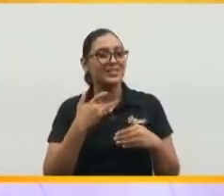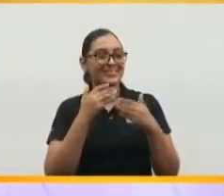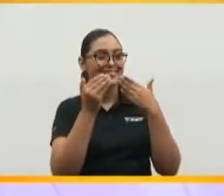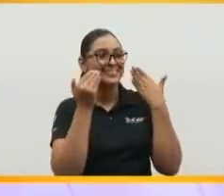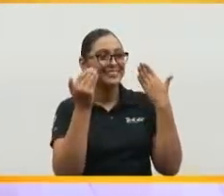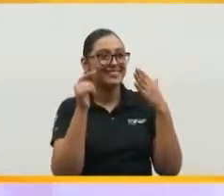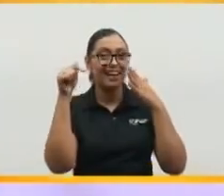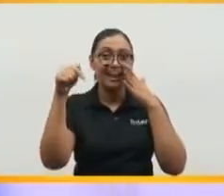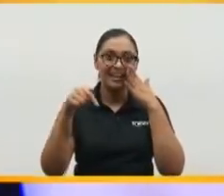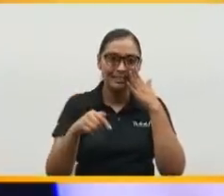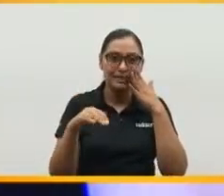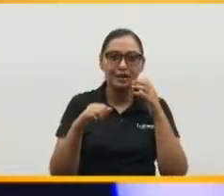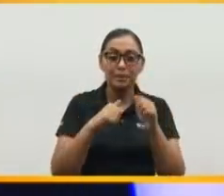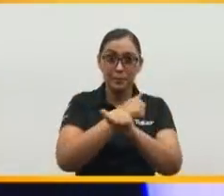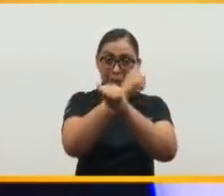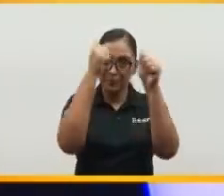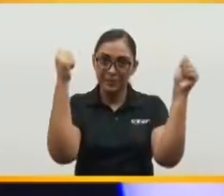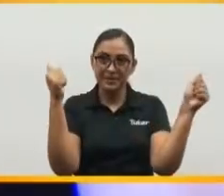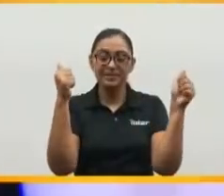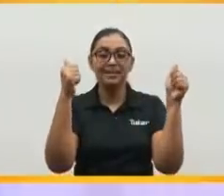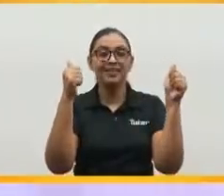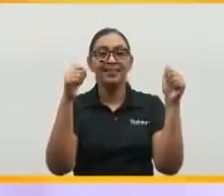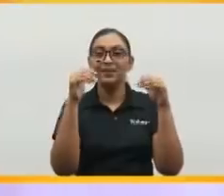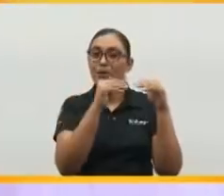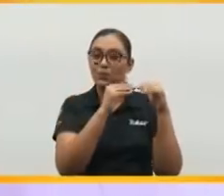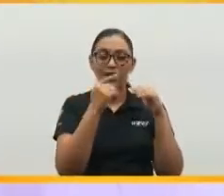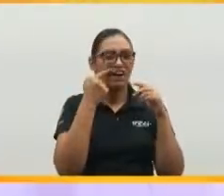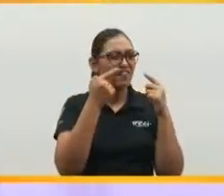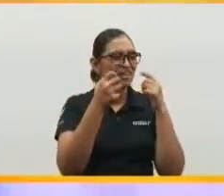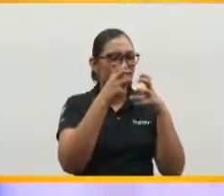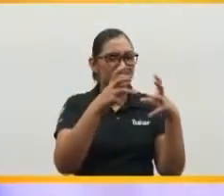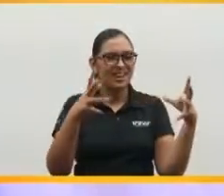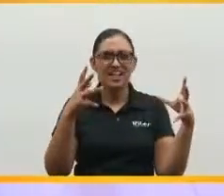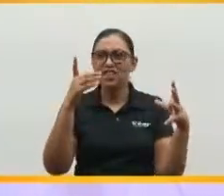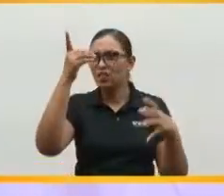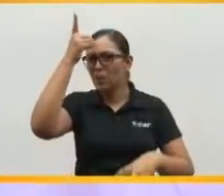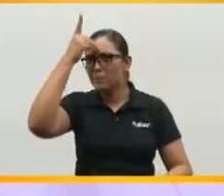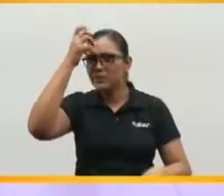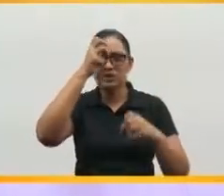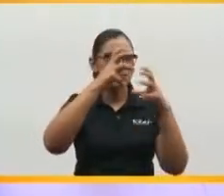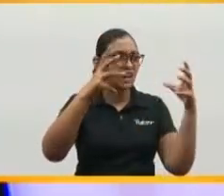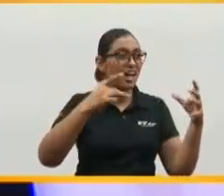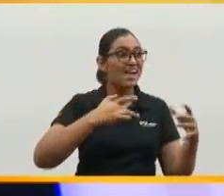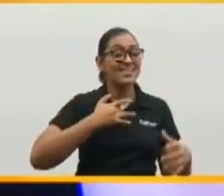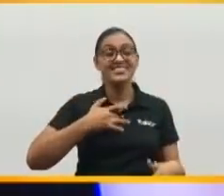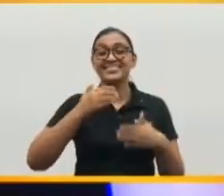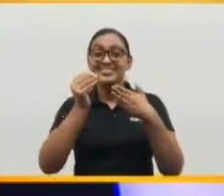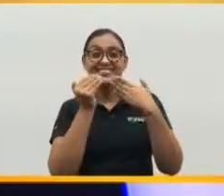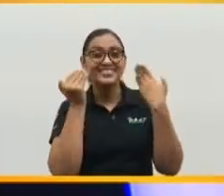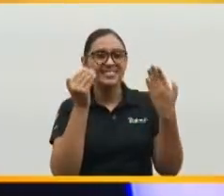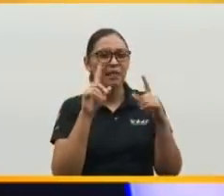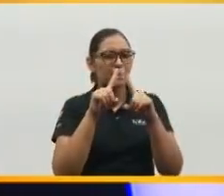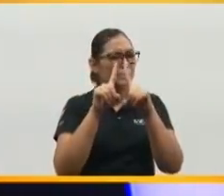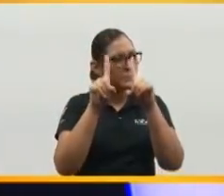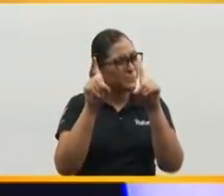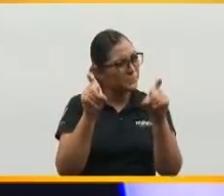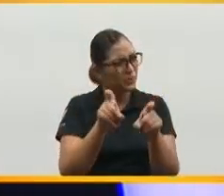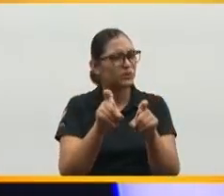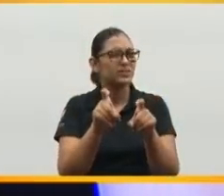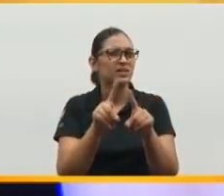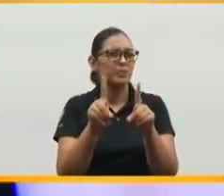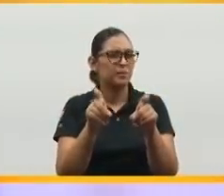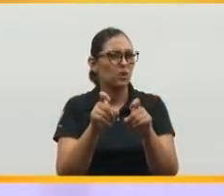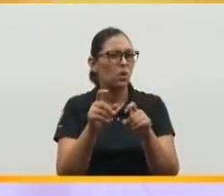lleno, los hermanos gozándose, nos llena de alegría ver los domingos cómo las cosas van. Me llena de alegría. La pregunta es, ¿cuántos vamos